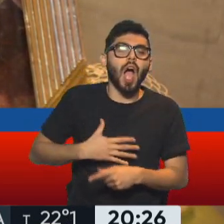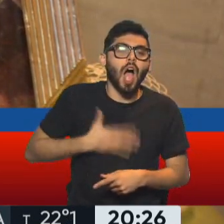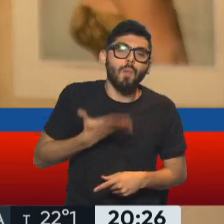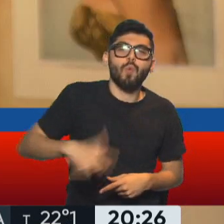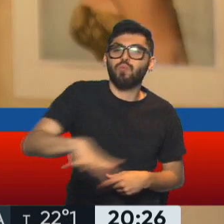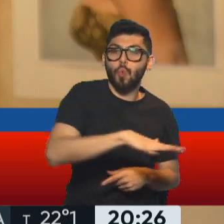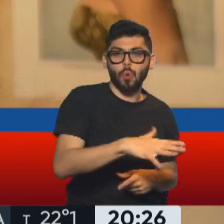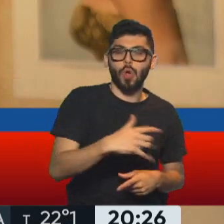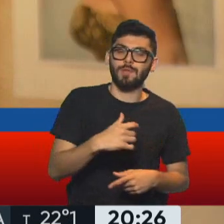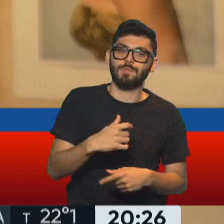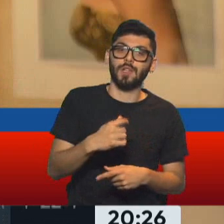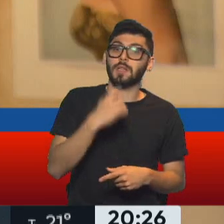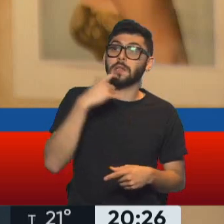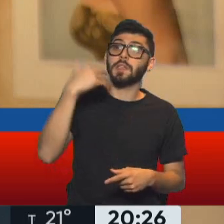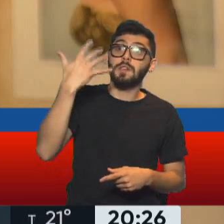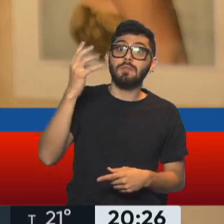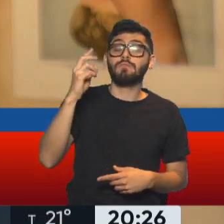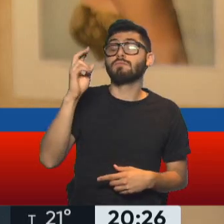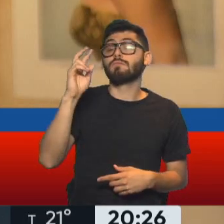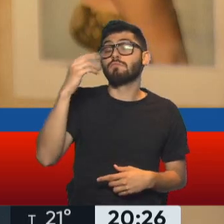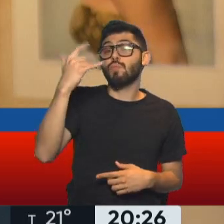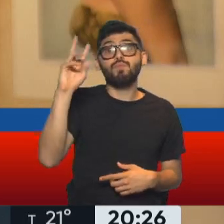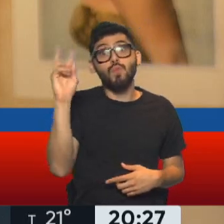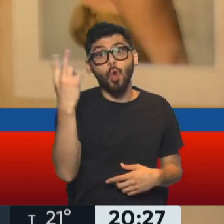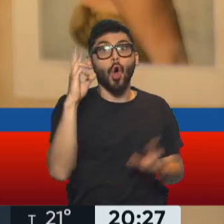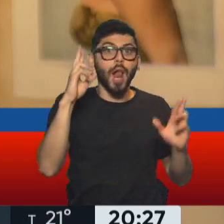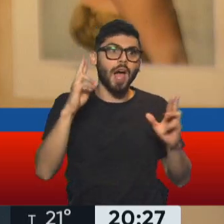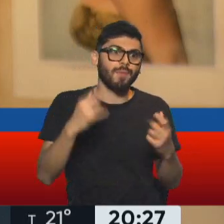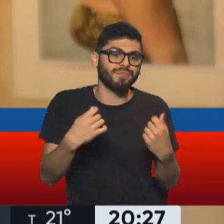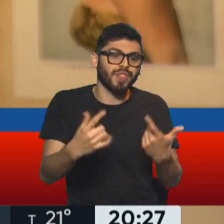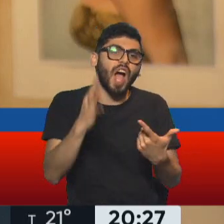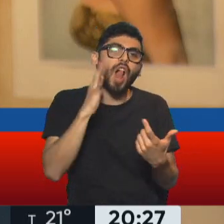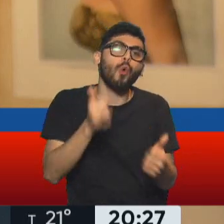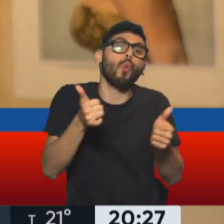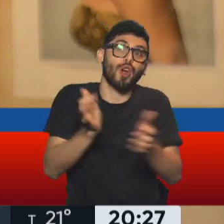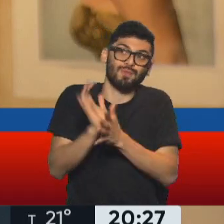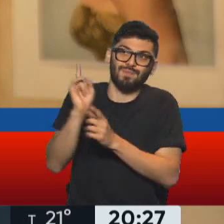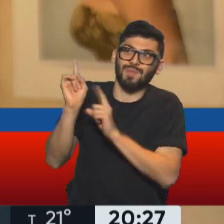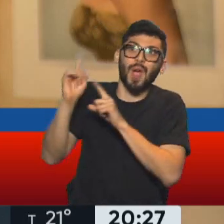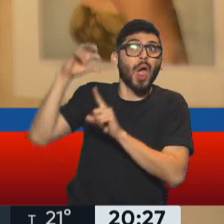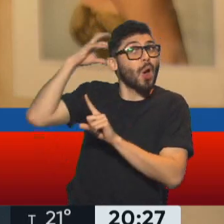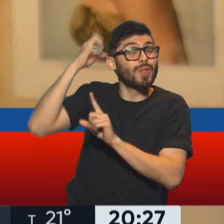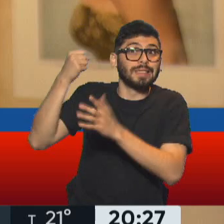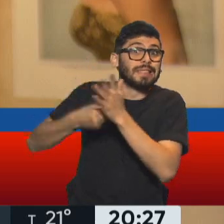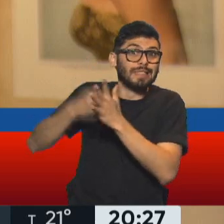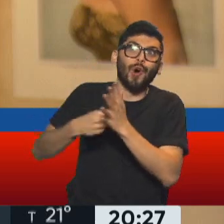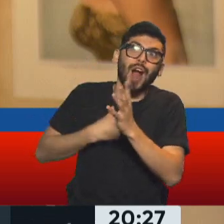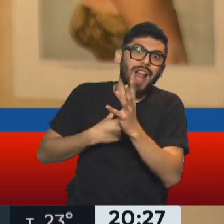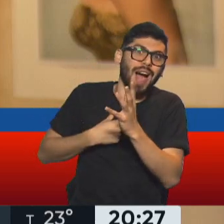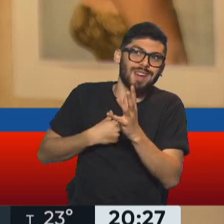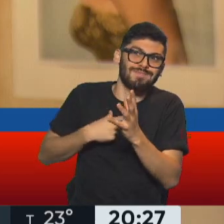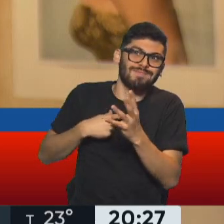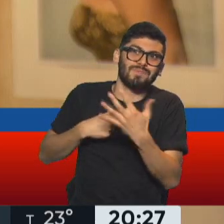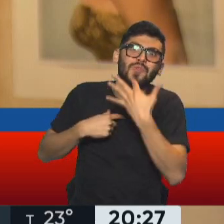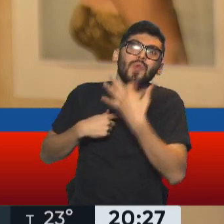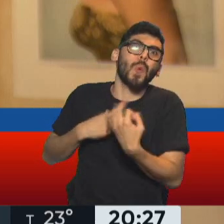día que me tenga que ir algo bueno haya hecho, por lo menos para cumplir con el mandato de ella, que era eso, ¿no? De ir a través